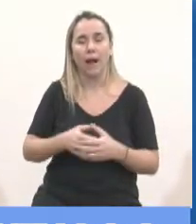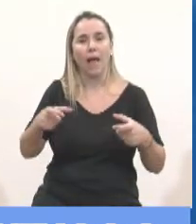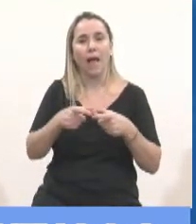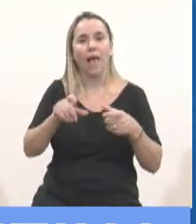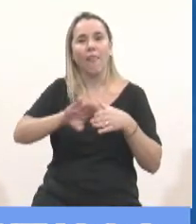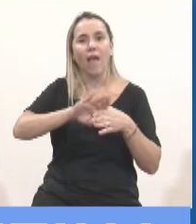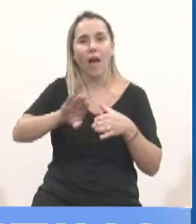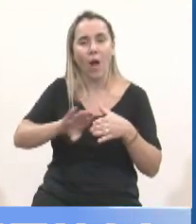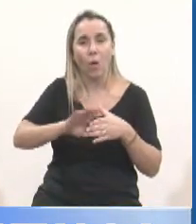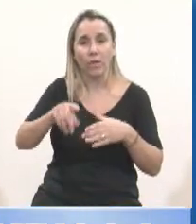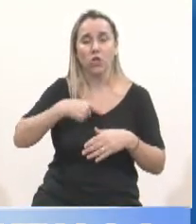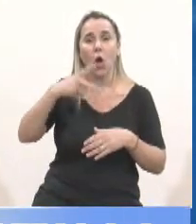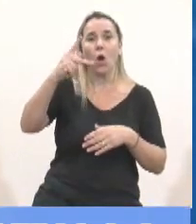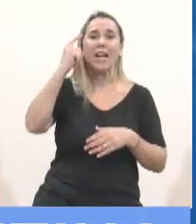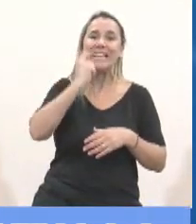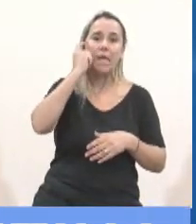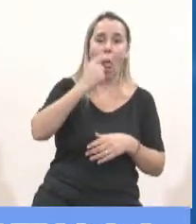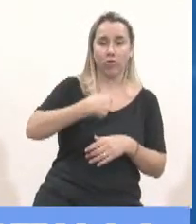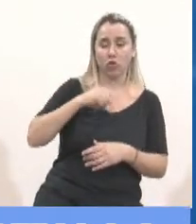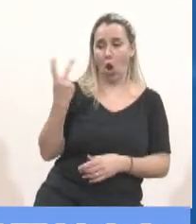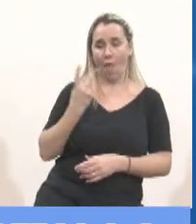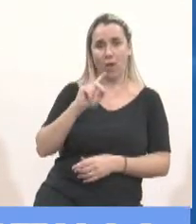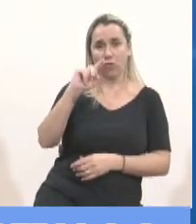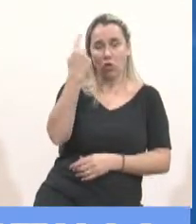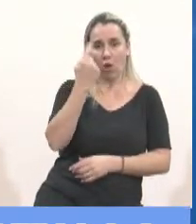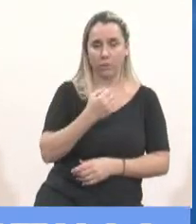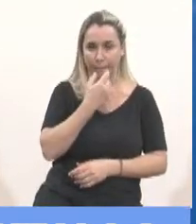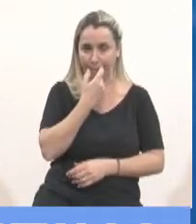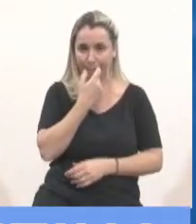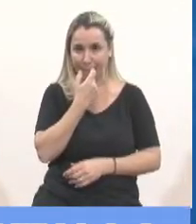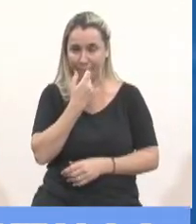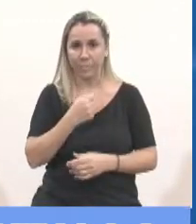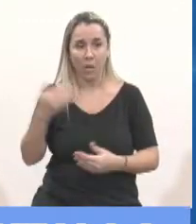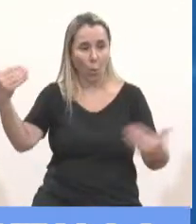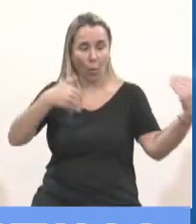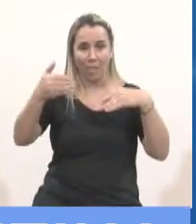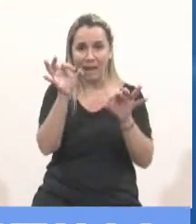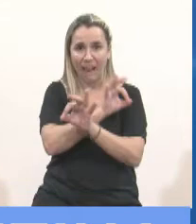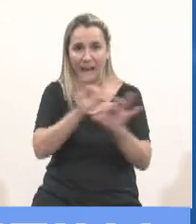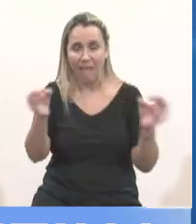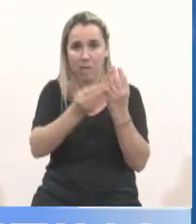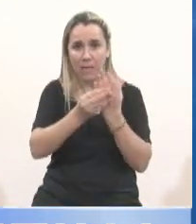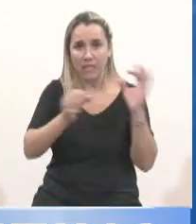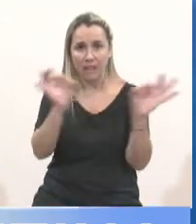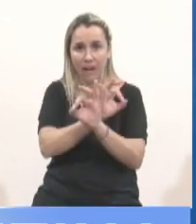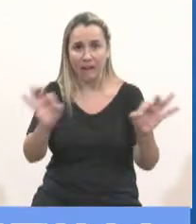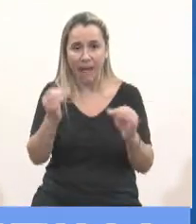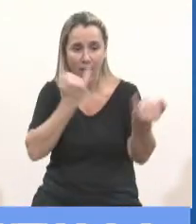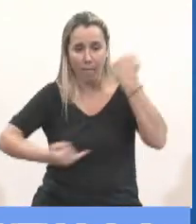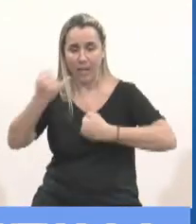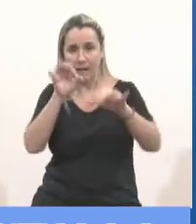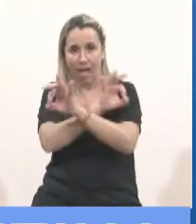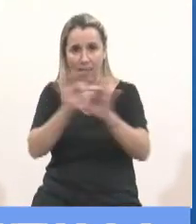estábamos Kicillof y yo solo ahí, hablando como solito ahí. No venía nadie, no venía el ministro, nadie venía a dar